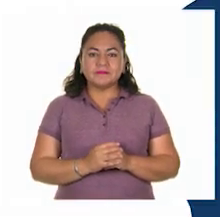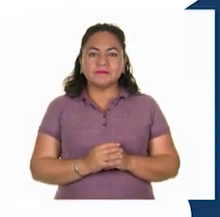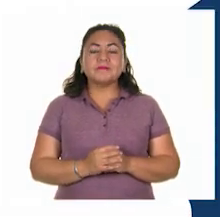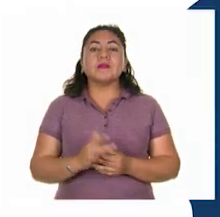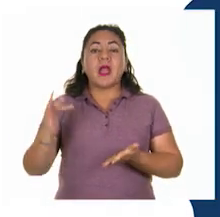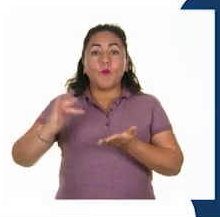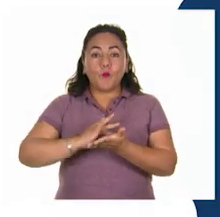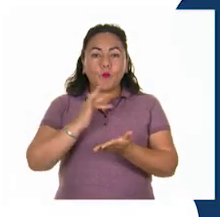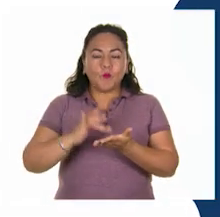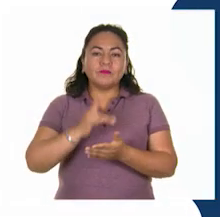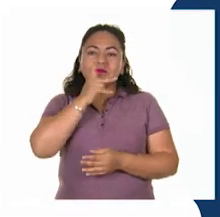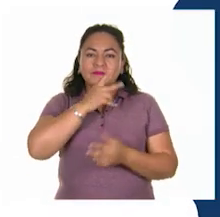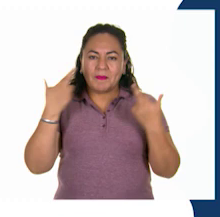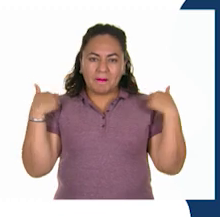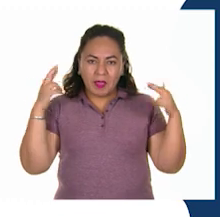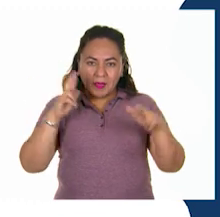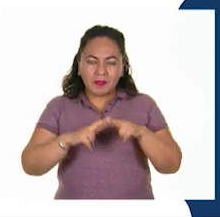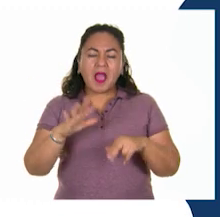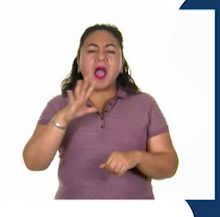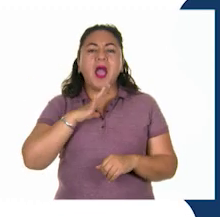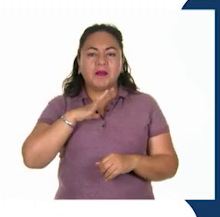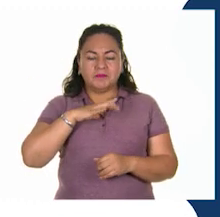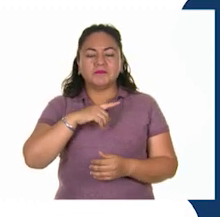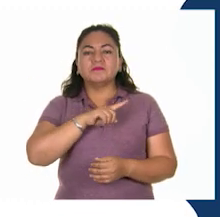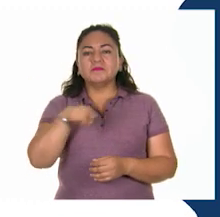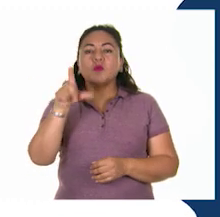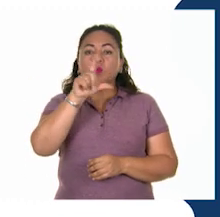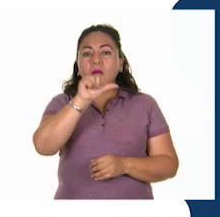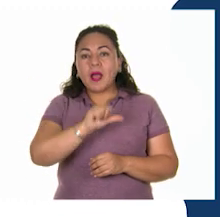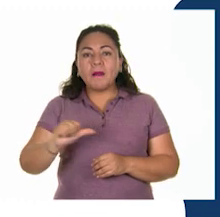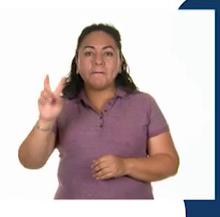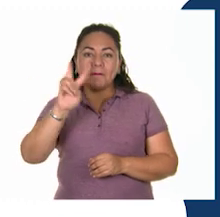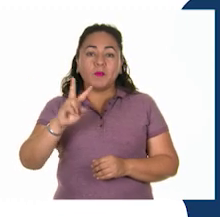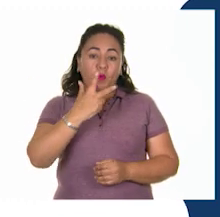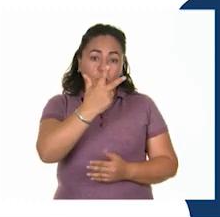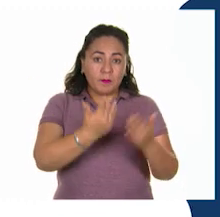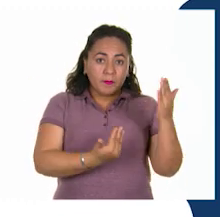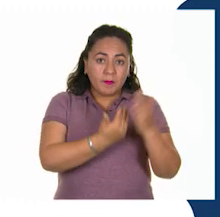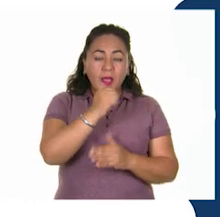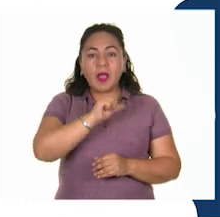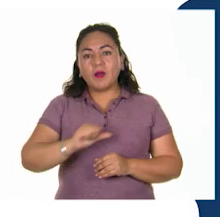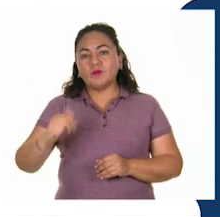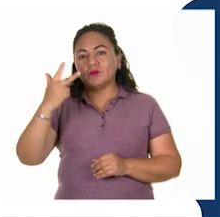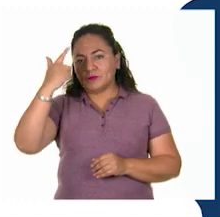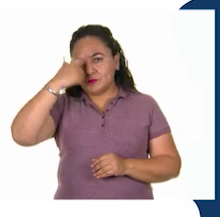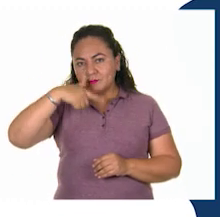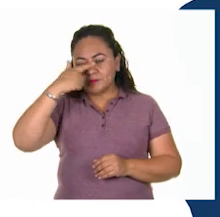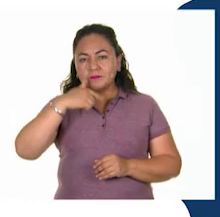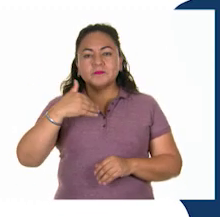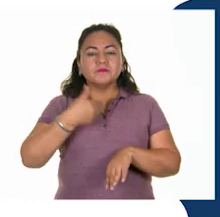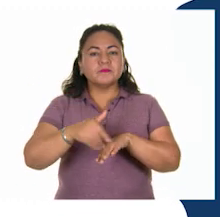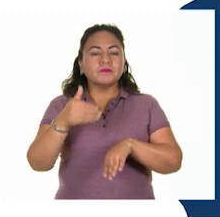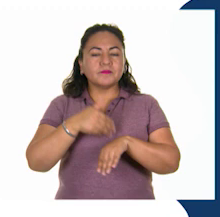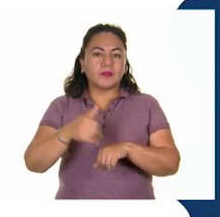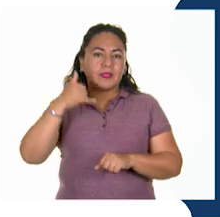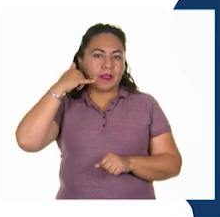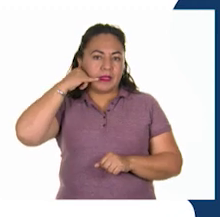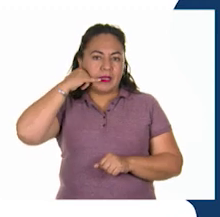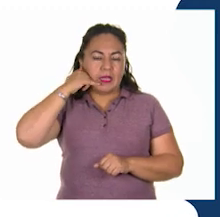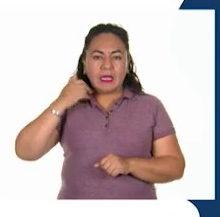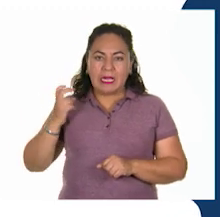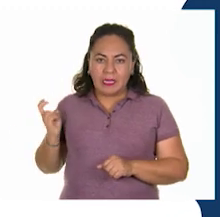Para apoyo pedagógico, hay maestras y maestros de lunes a viernes de 8 a 20 horas en el teléfono